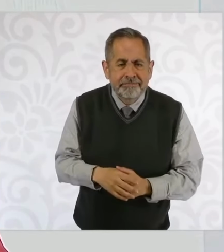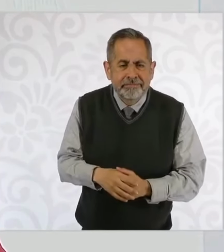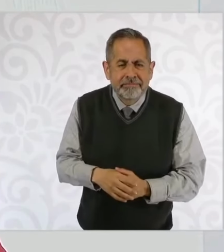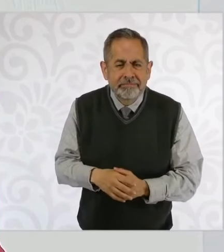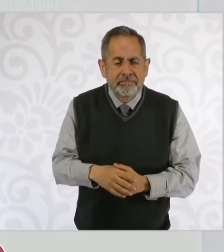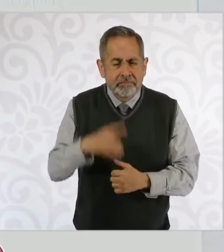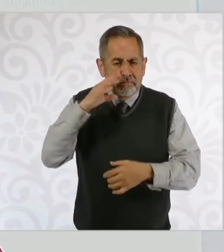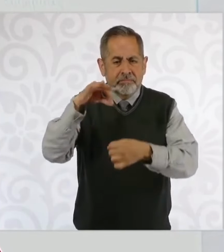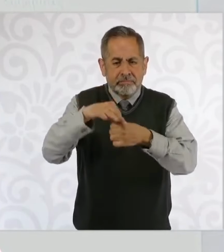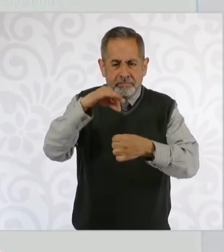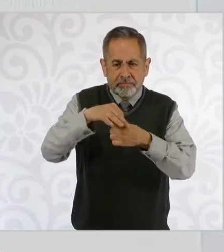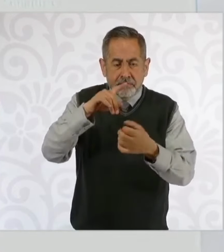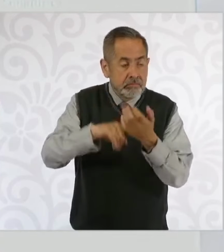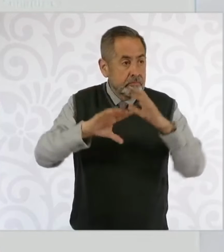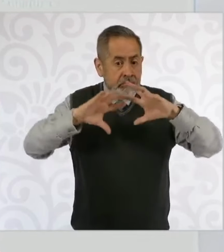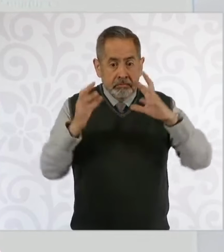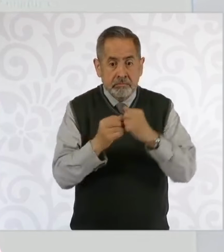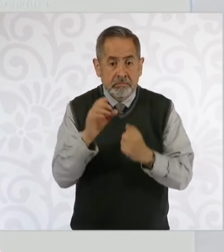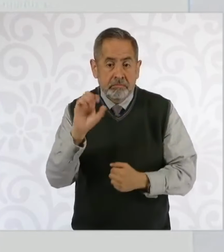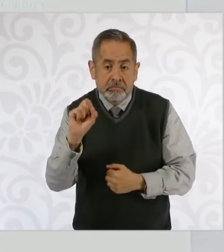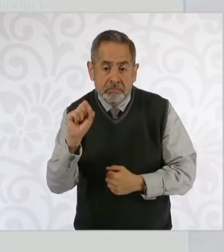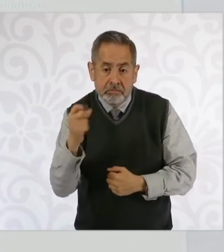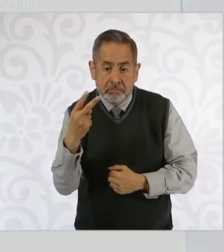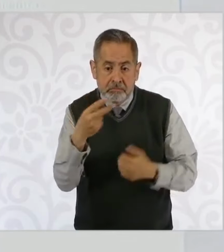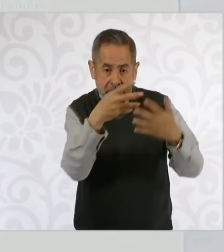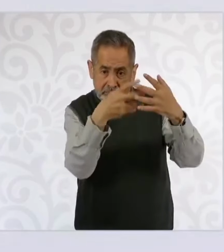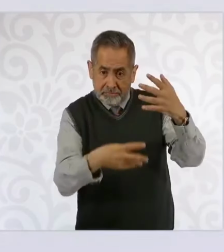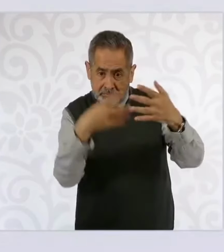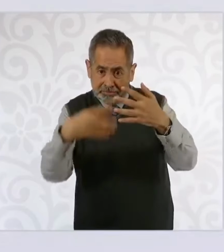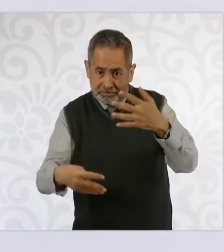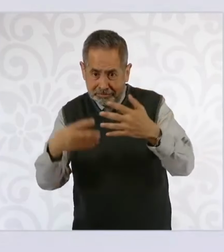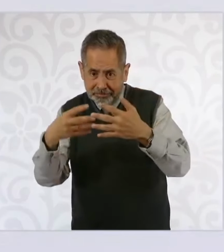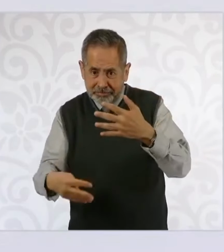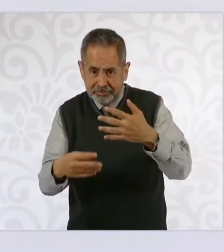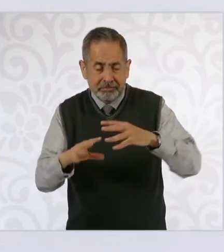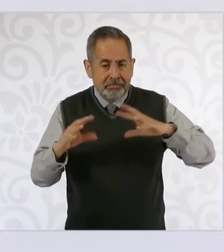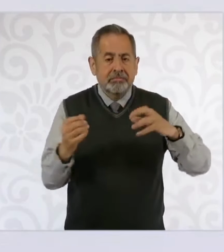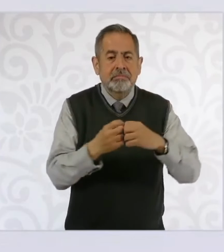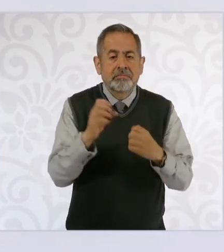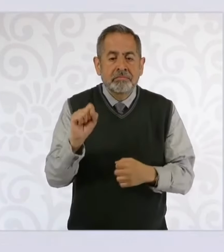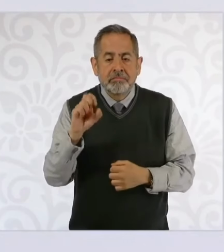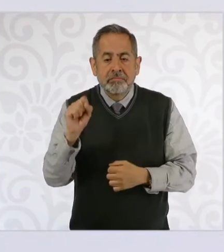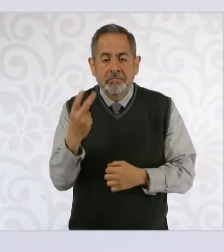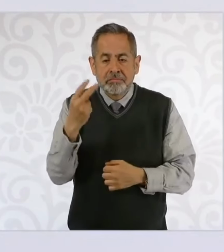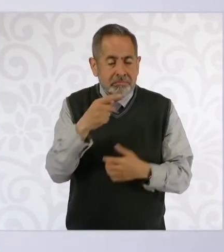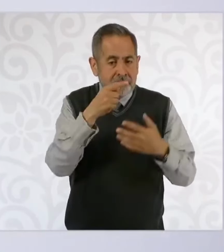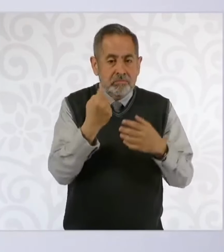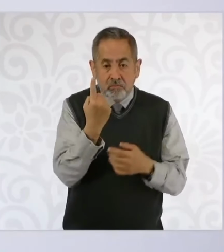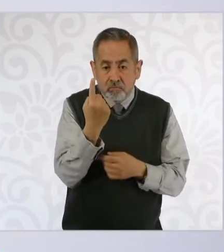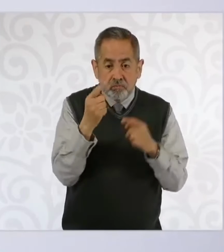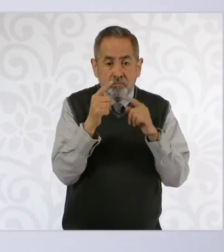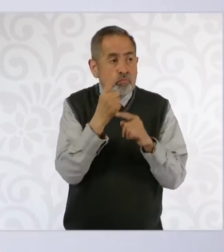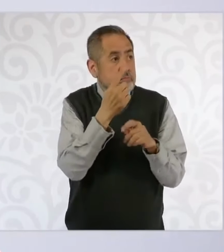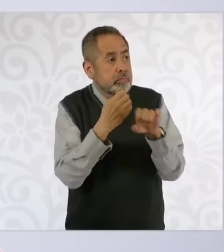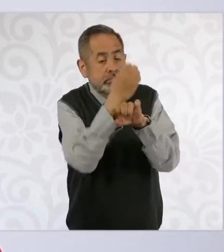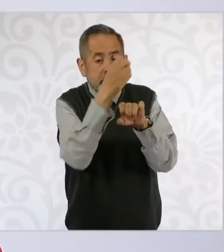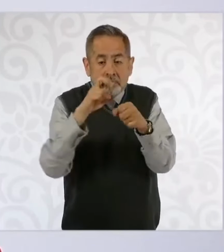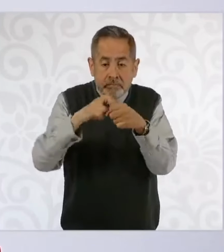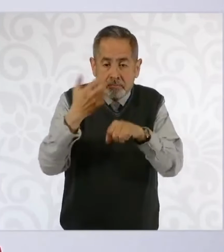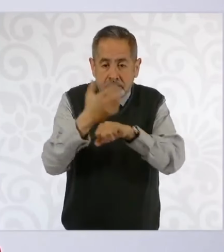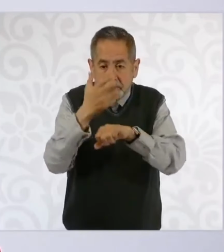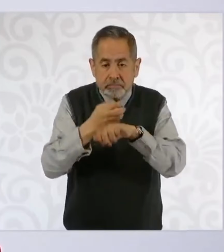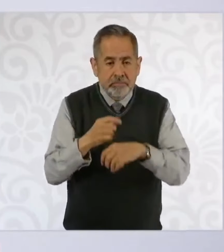entonces votan por 62, creo que era el número, ¿no? 62 en uno de los estados de Estados